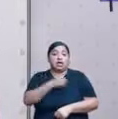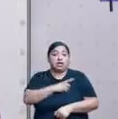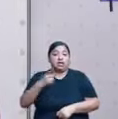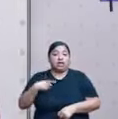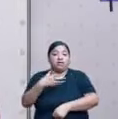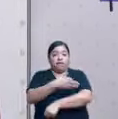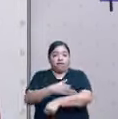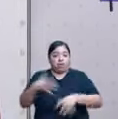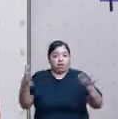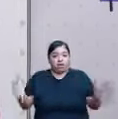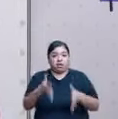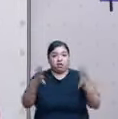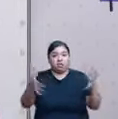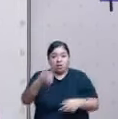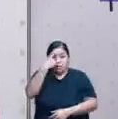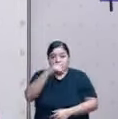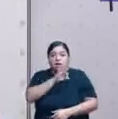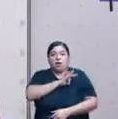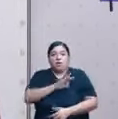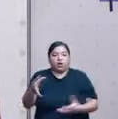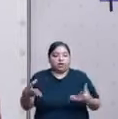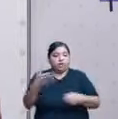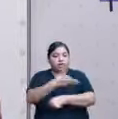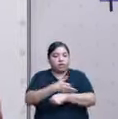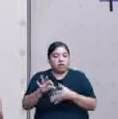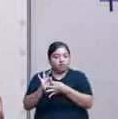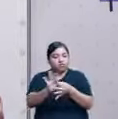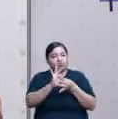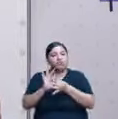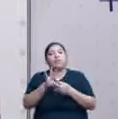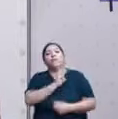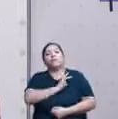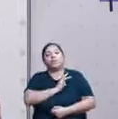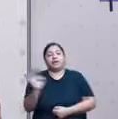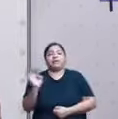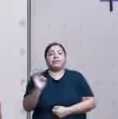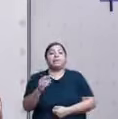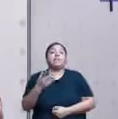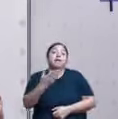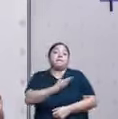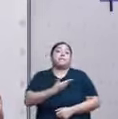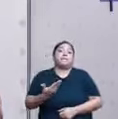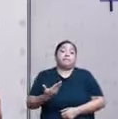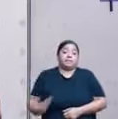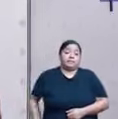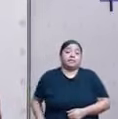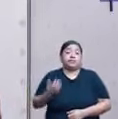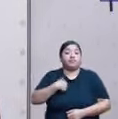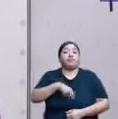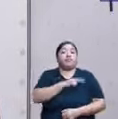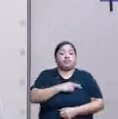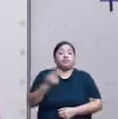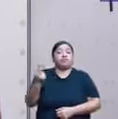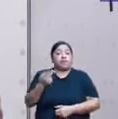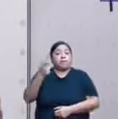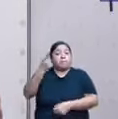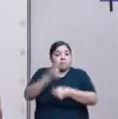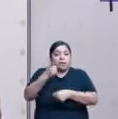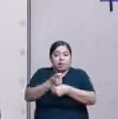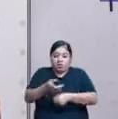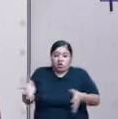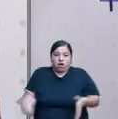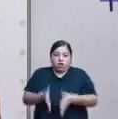familias para que podamos tener una integración familiar. Es muy importante que desde la presidencia tengamos que fortalecer el tejido social que